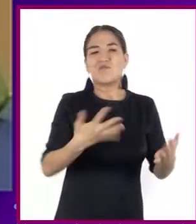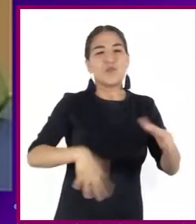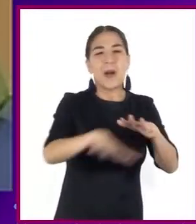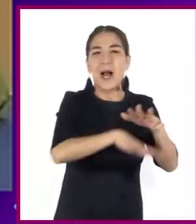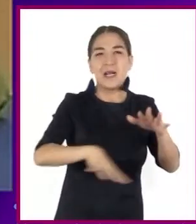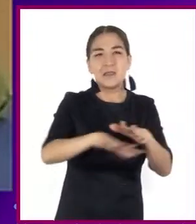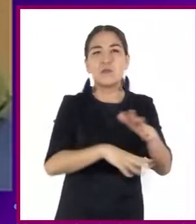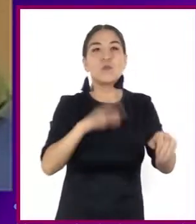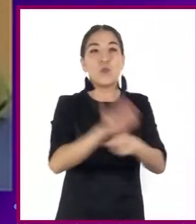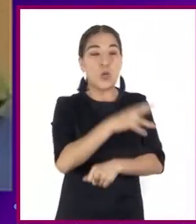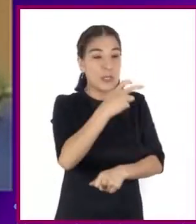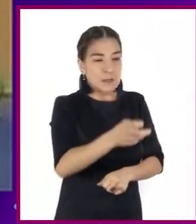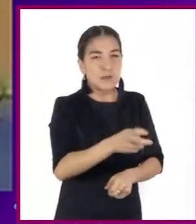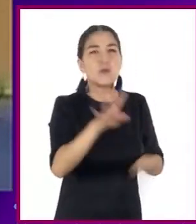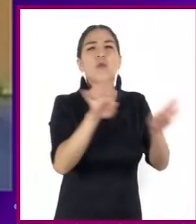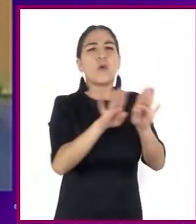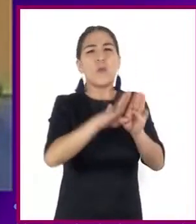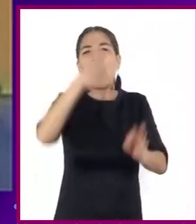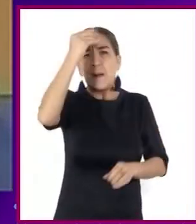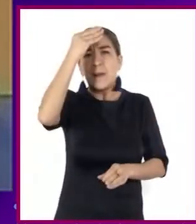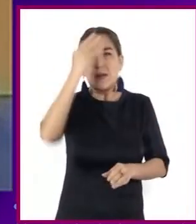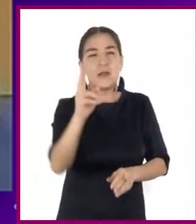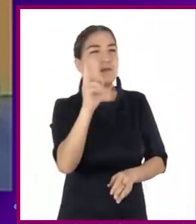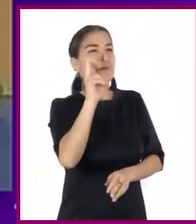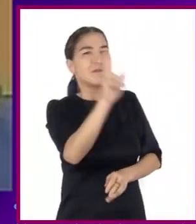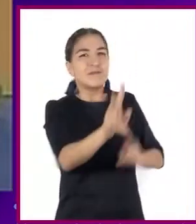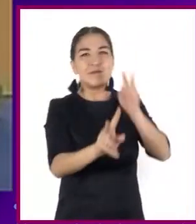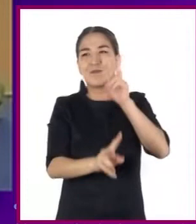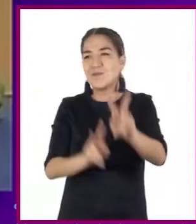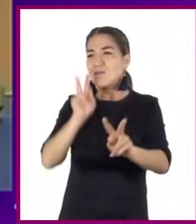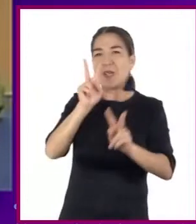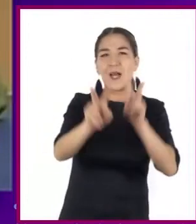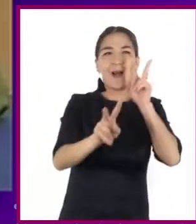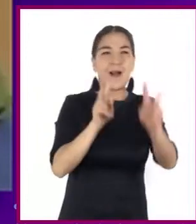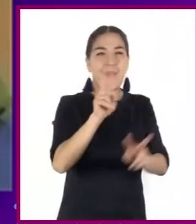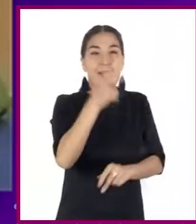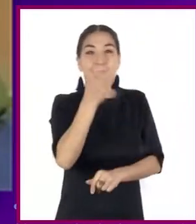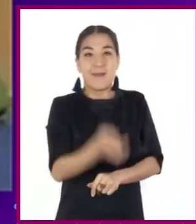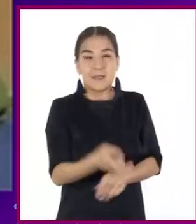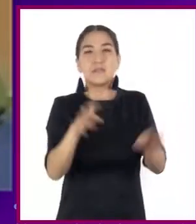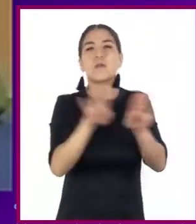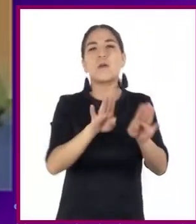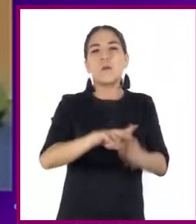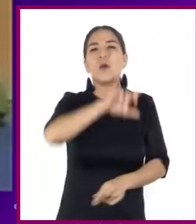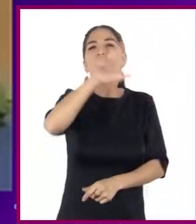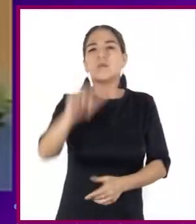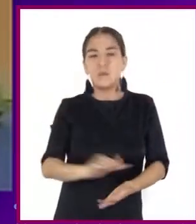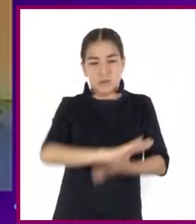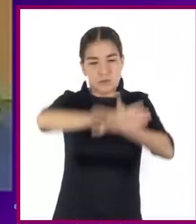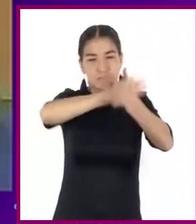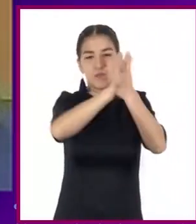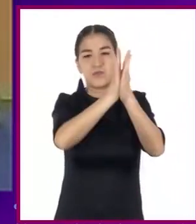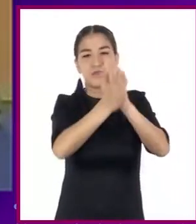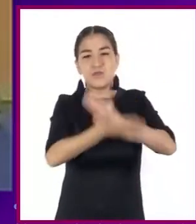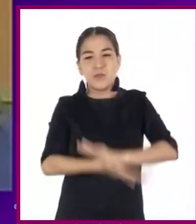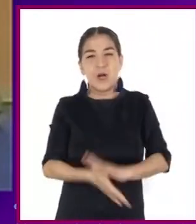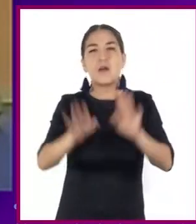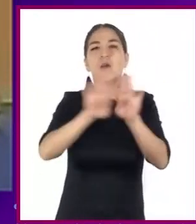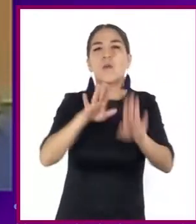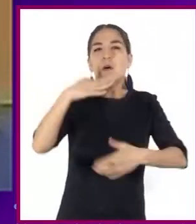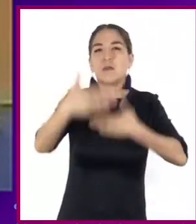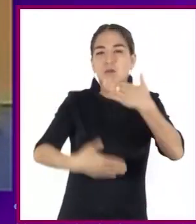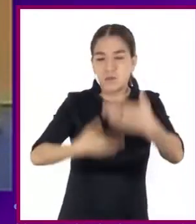ellos aprendemos, observando. Y por la vía de este aprendizaje llegamos a conformar pautas,